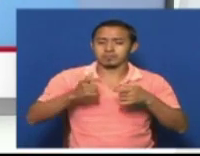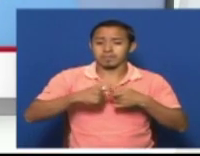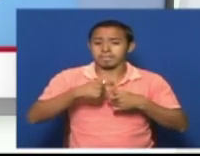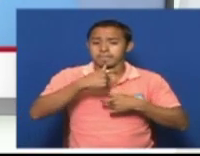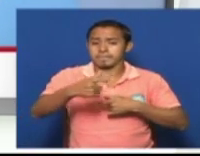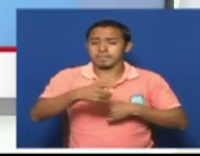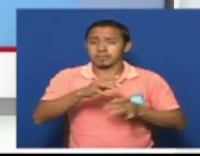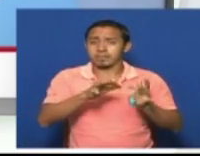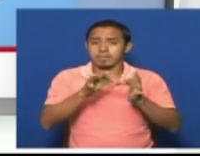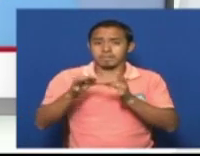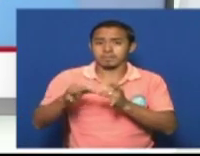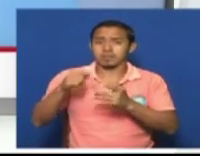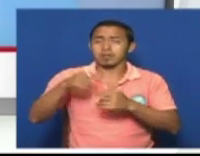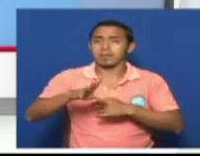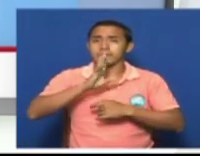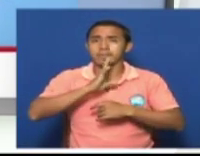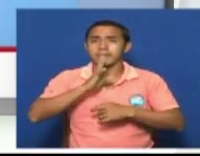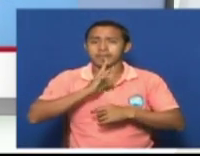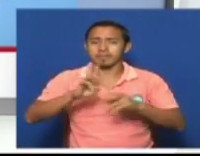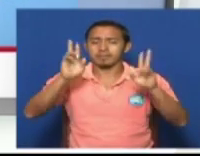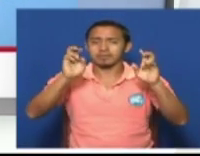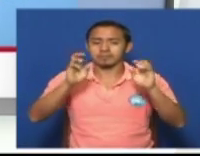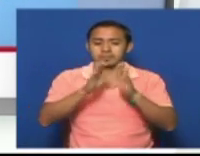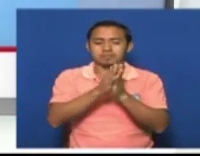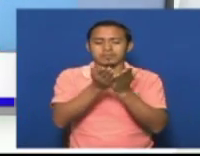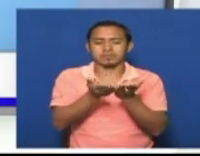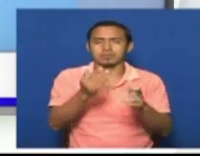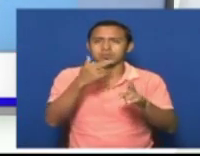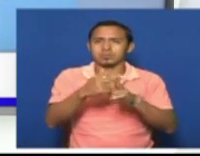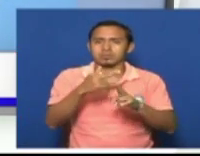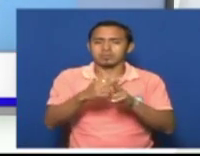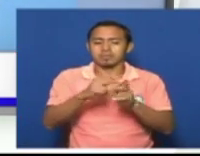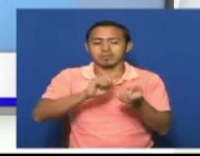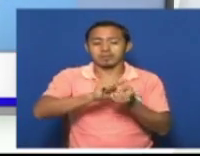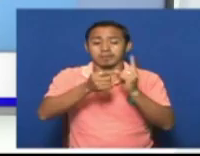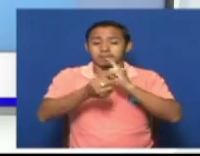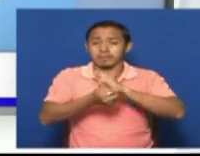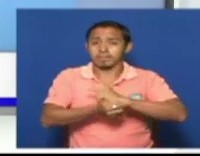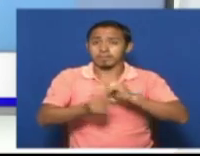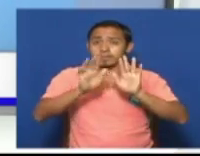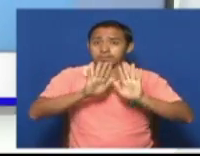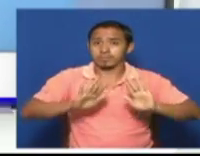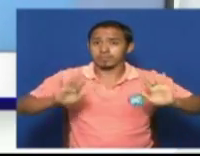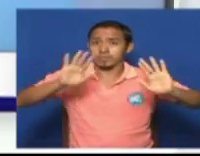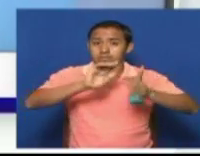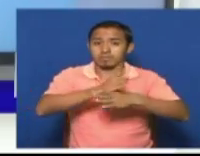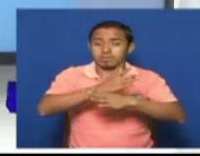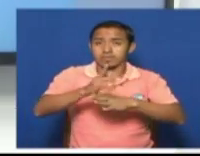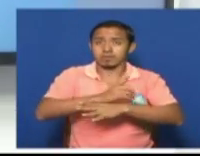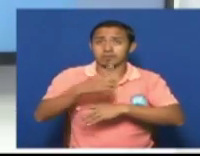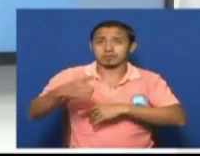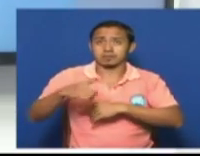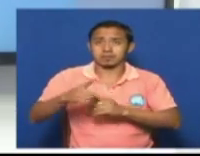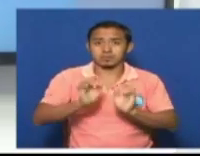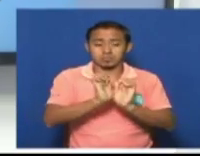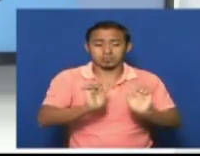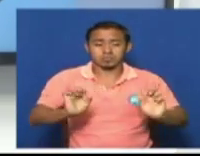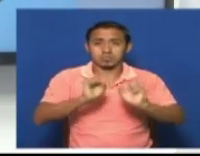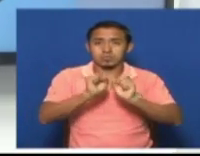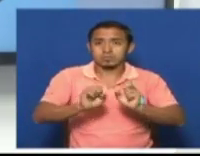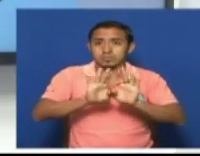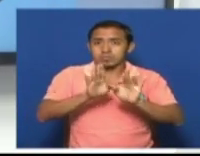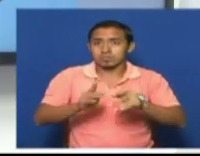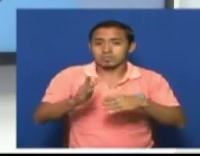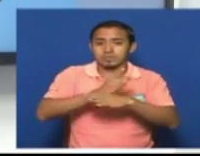nuestro invitado con quien conversaremos sobre el libro denominado adecuación de la convención sobre los derechos de la niña y el